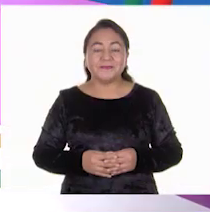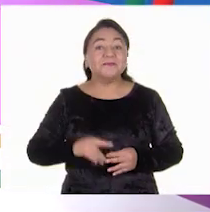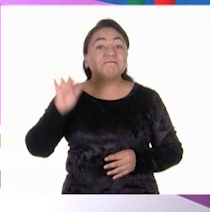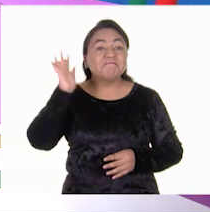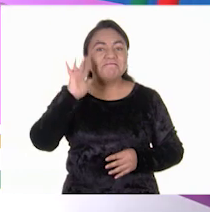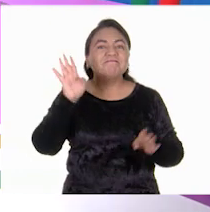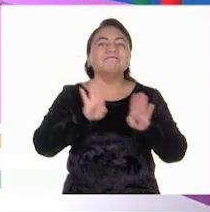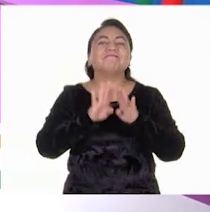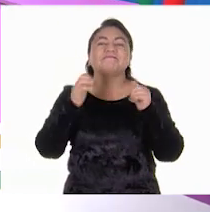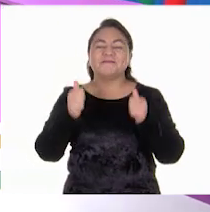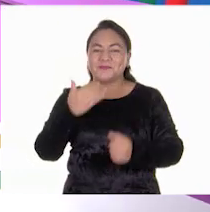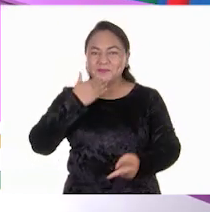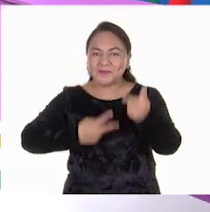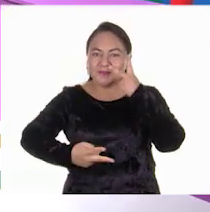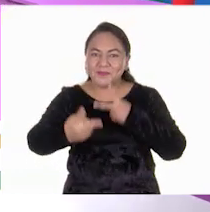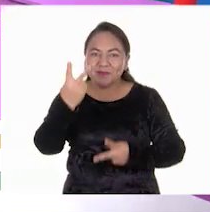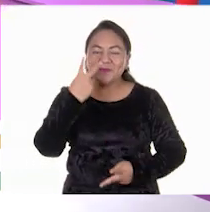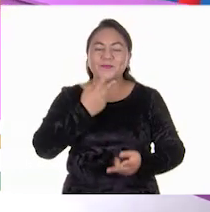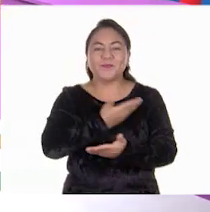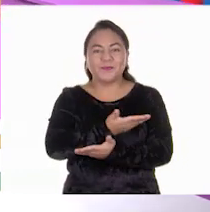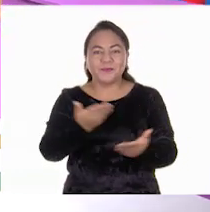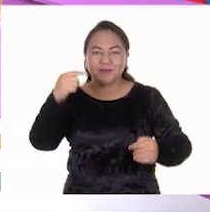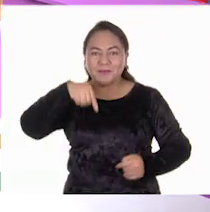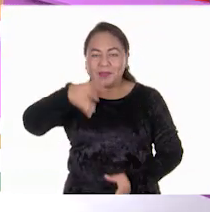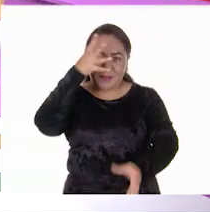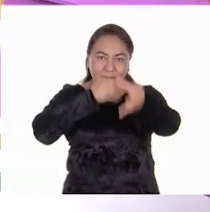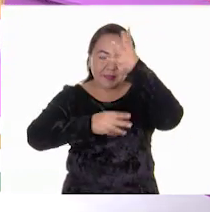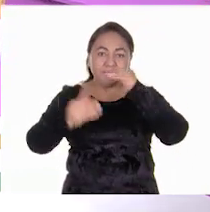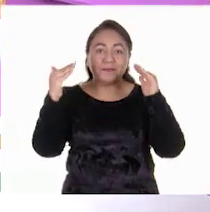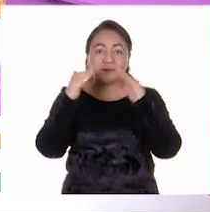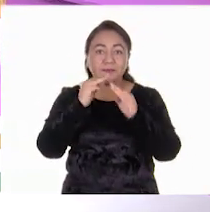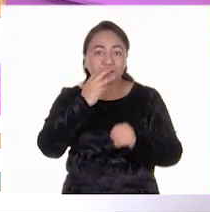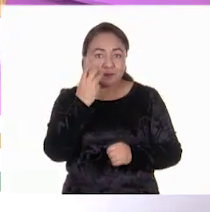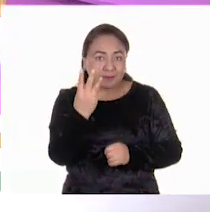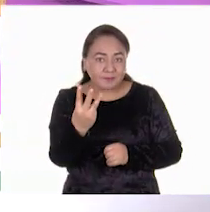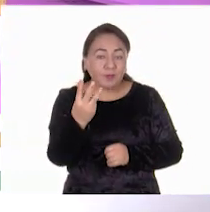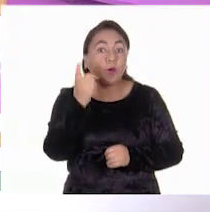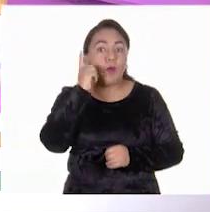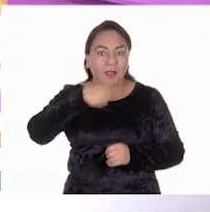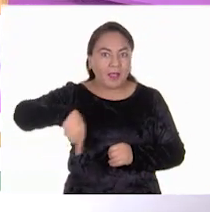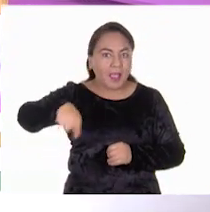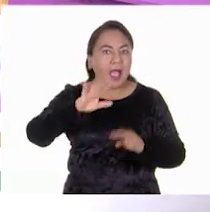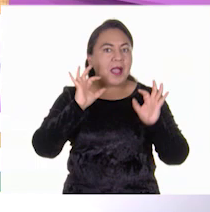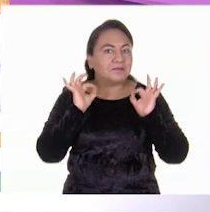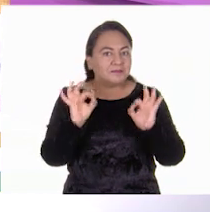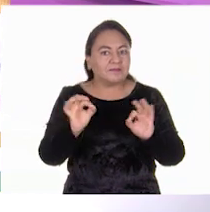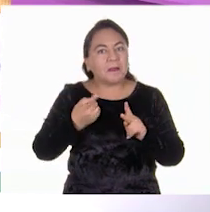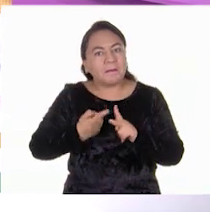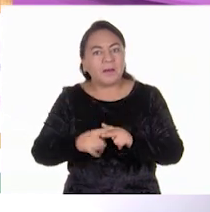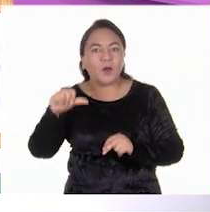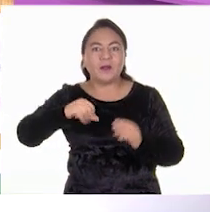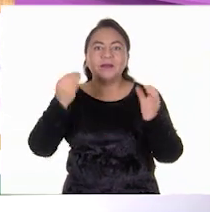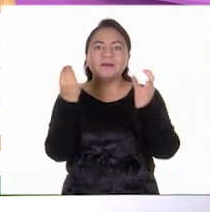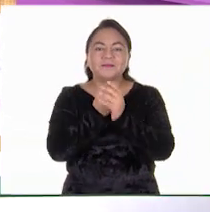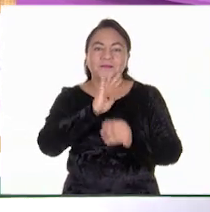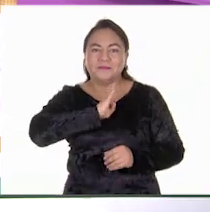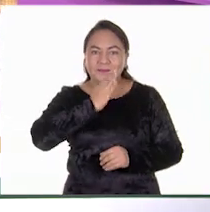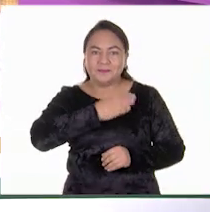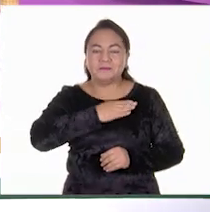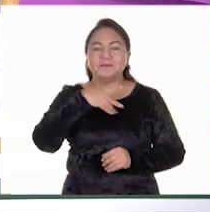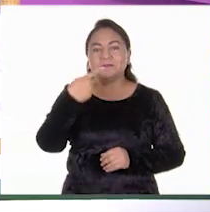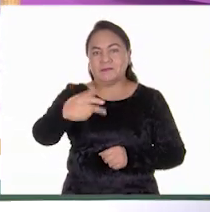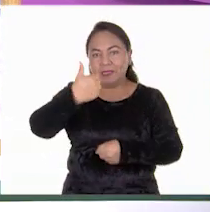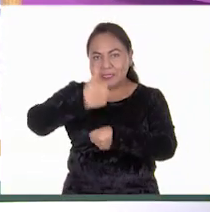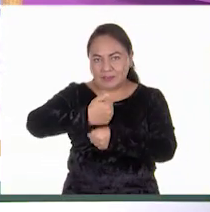Hola, ¿cómo están? Bienvenidas y bienvenidos a Aprende en Casa 3. Y espero que ya estén listos para comenzar con esta sesión de español para